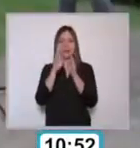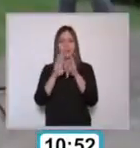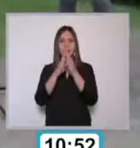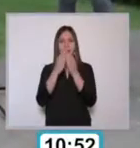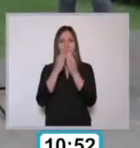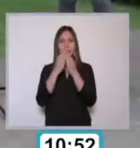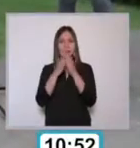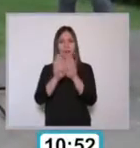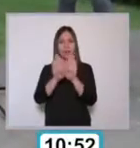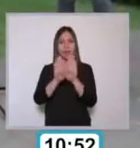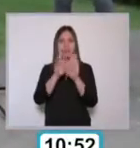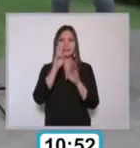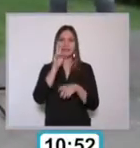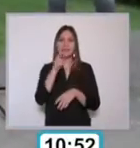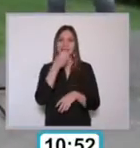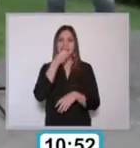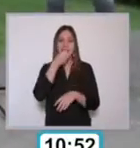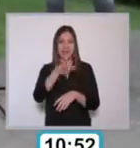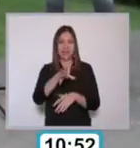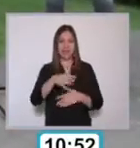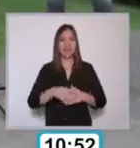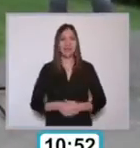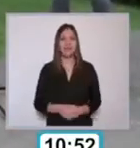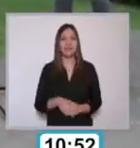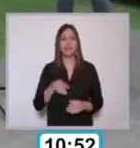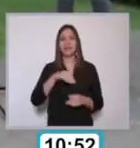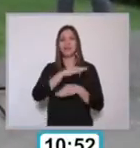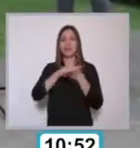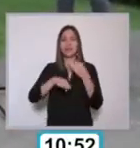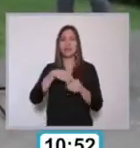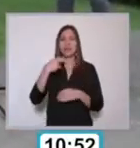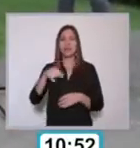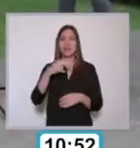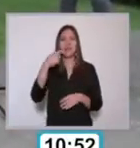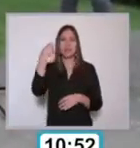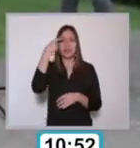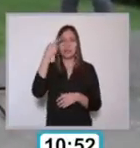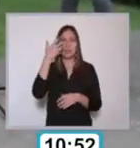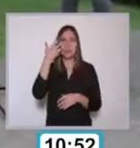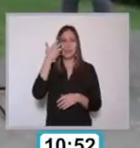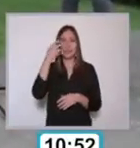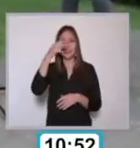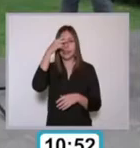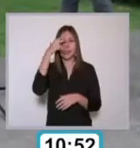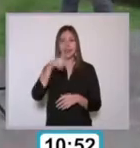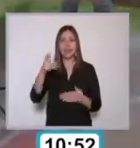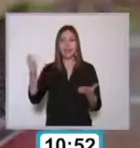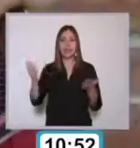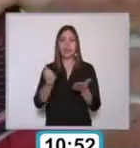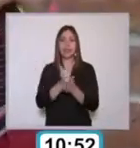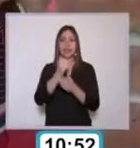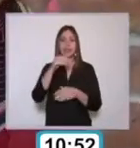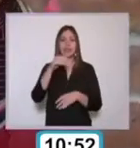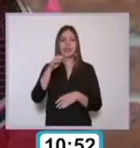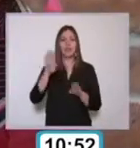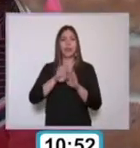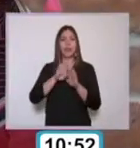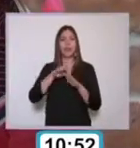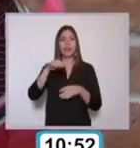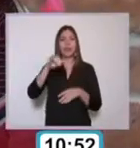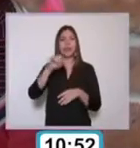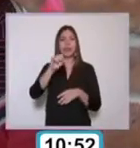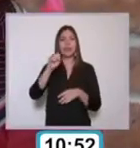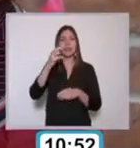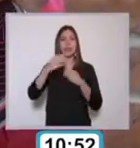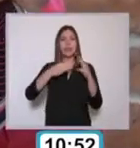está arte. muy padre. Este está arte la felina a todo lo está que- la felina y la felina es mexicana. ¿Ah, sí? Y ganó Miss Mundo México hace como 2